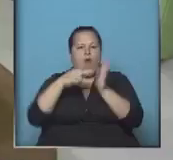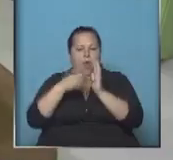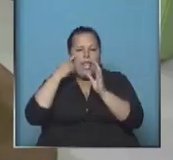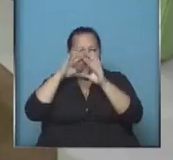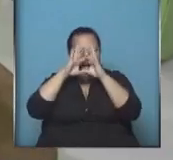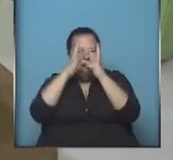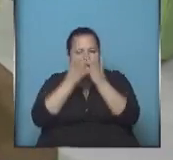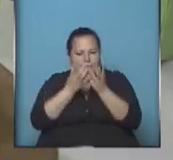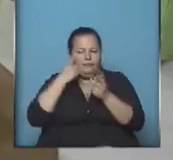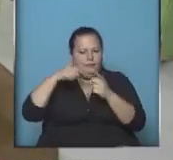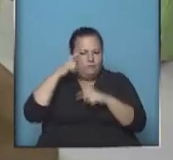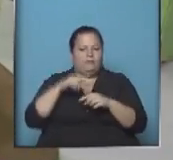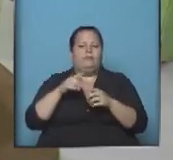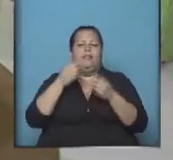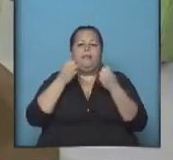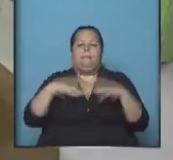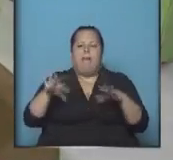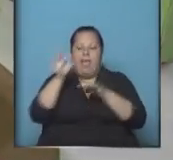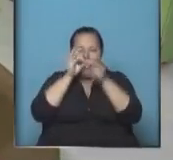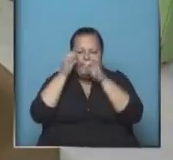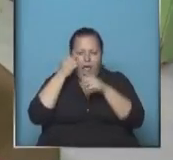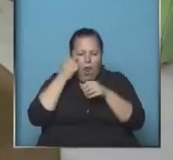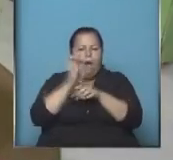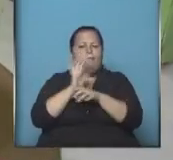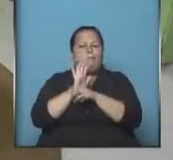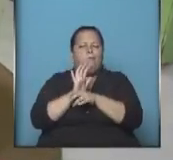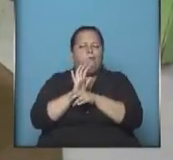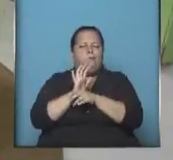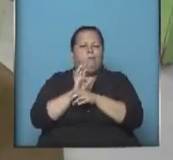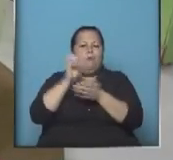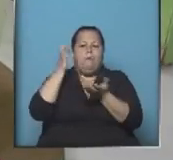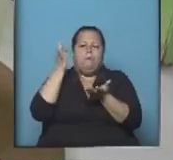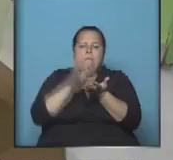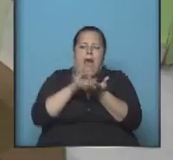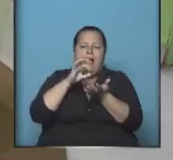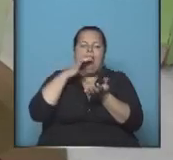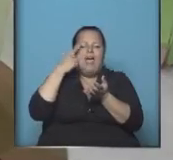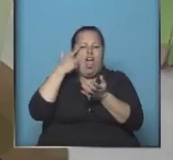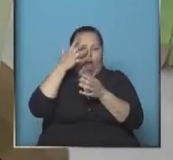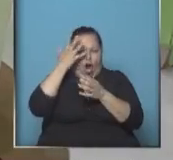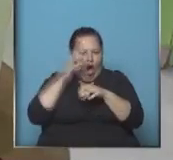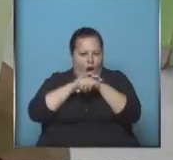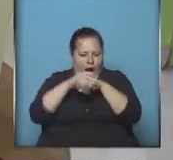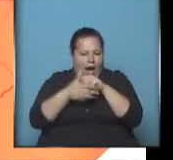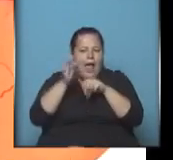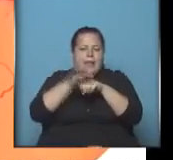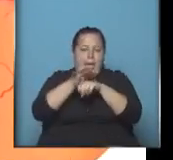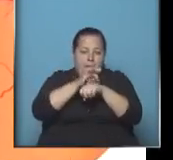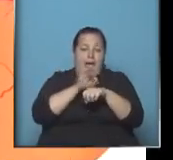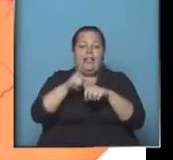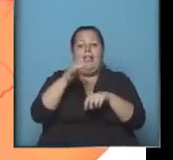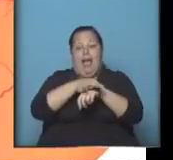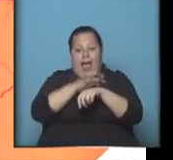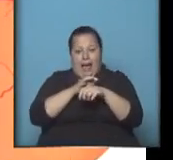microcirculación pérdida celular y lo que llamamos el de la retina hay edema y además haber